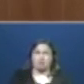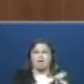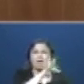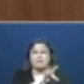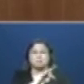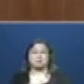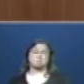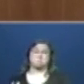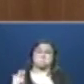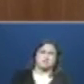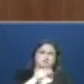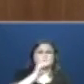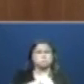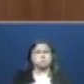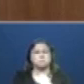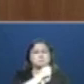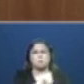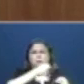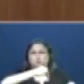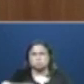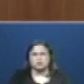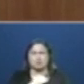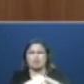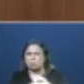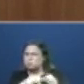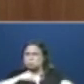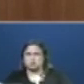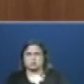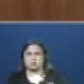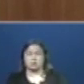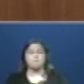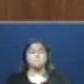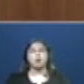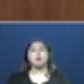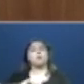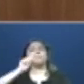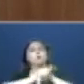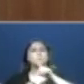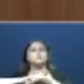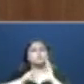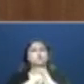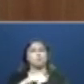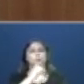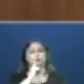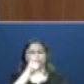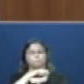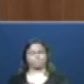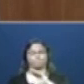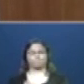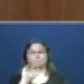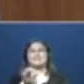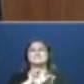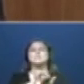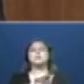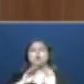carecer de empleo y de otros bienes sociales básicos para favorecer la solución de este problema se tomó la decisión de crear un servicio integral de